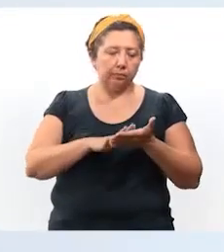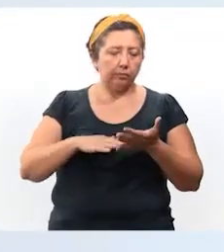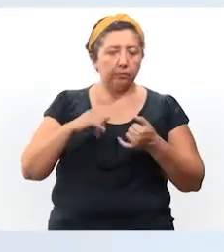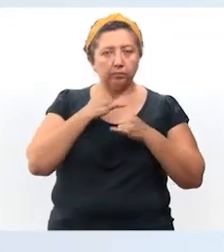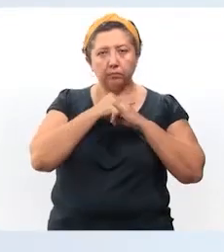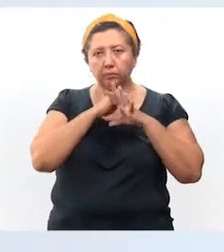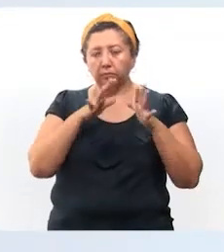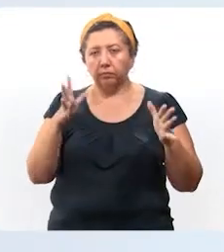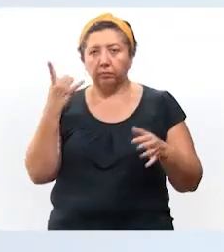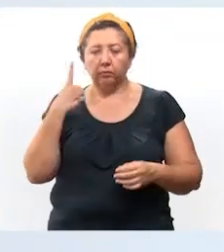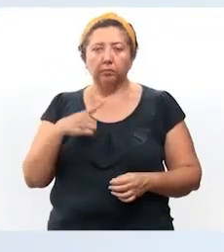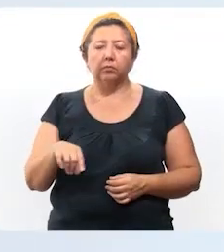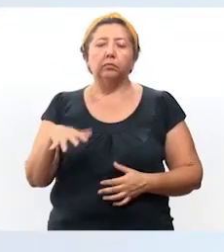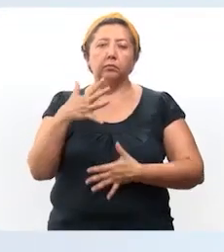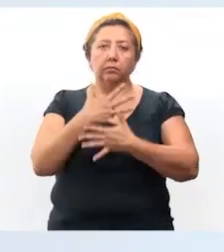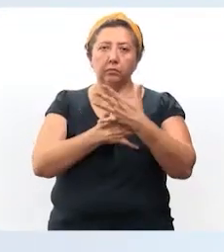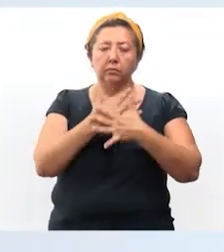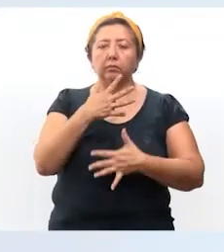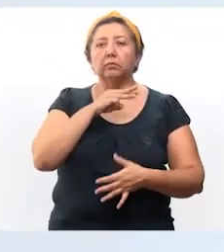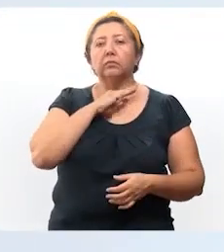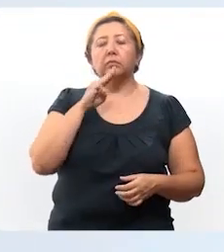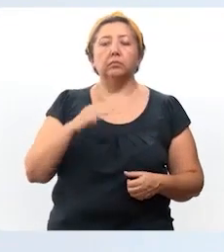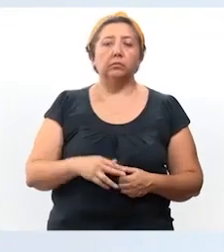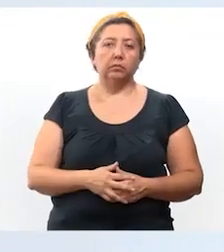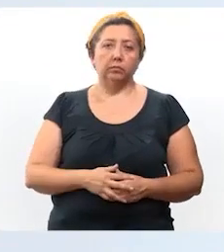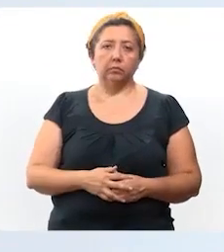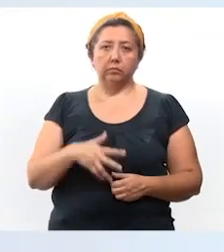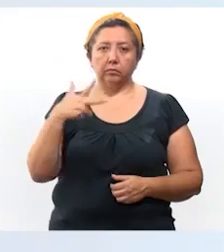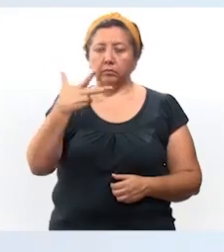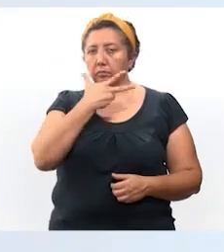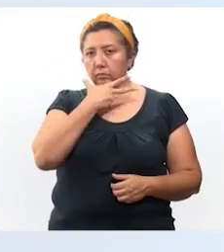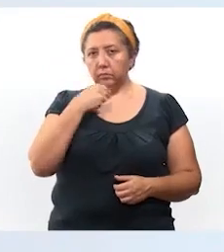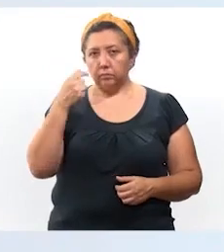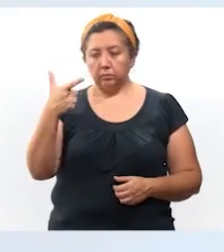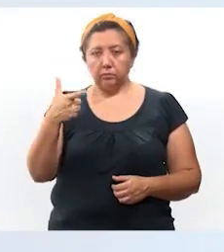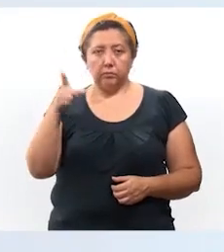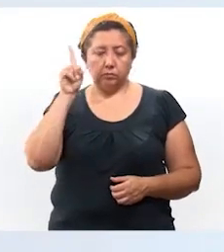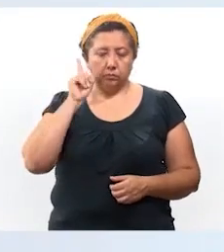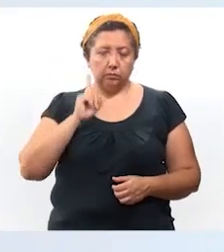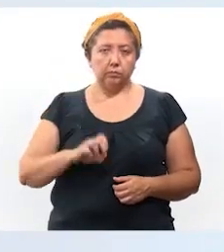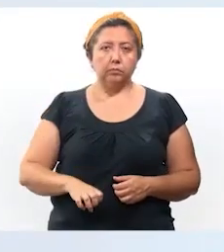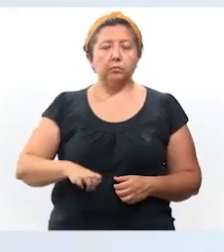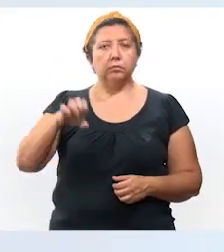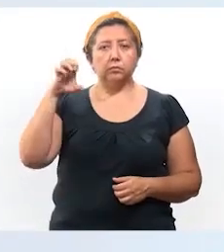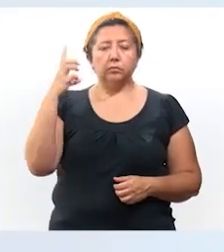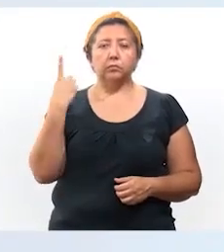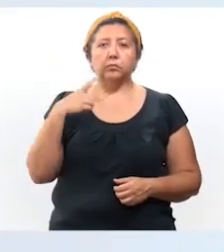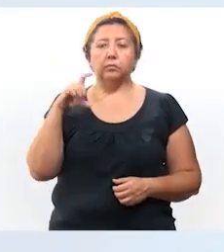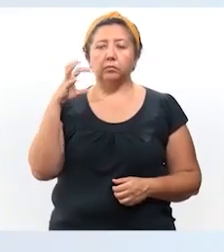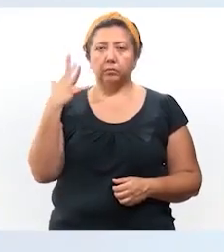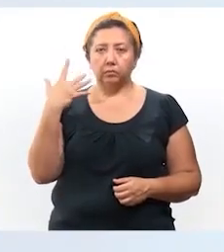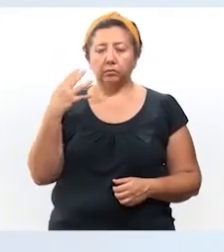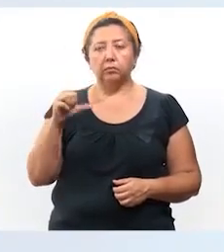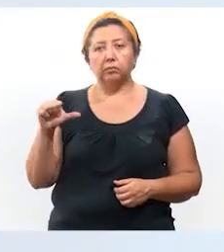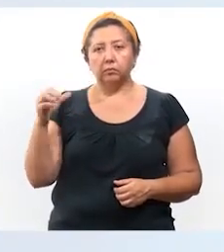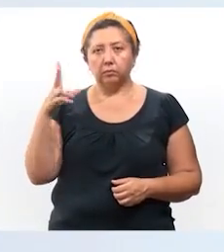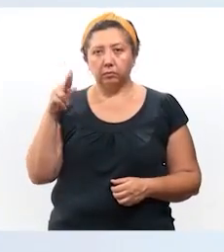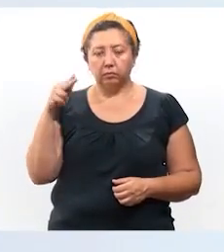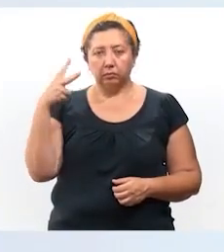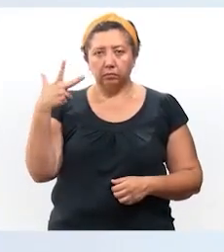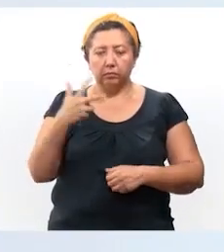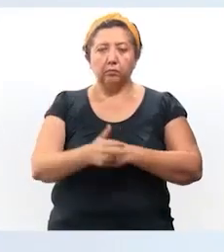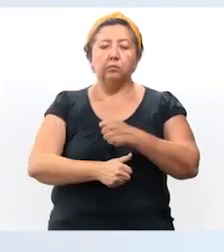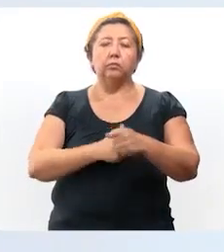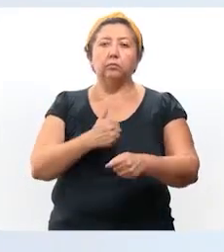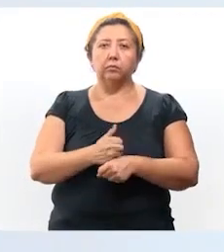Lamentablemente, en este parte médico informamos de 15 fallecimientos. Son 8 hombres y 7 mujeres, de un rango de edad de 50 a